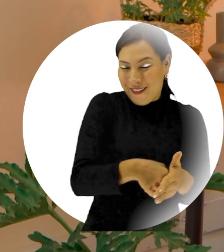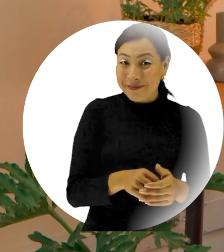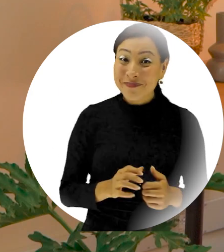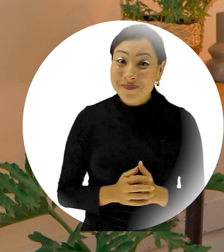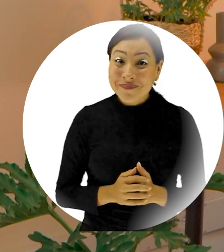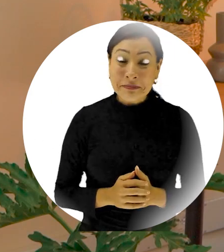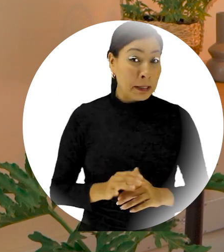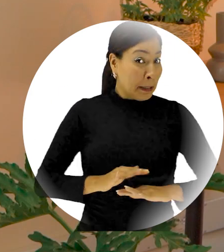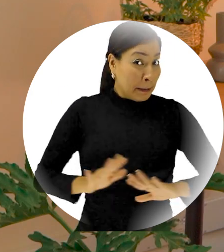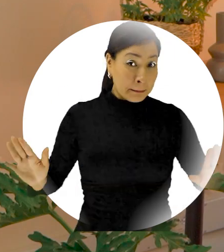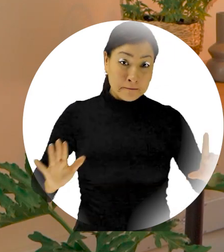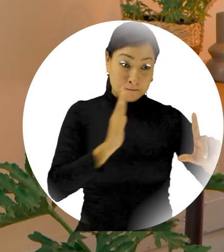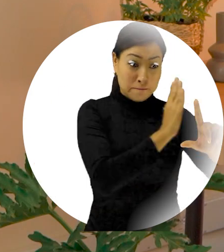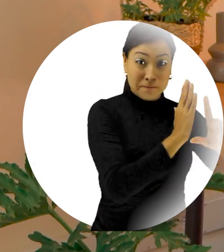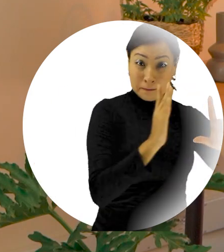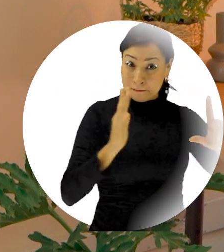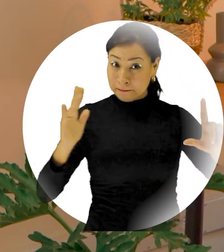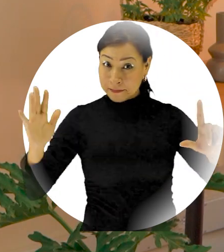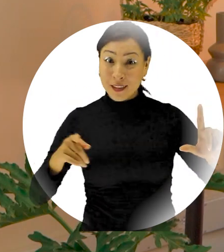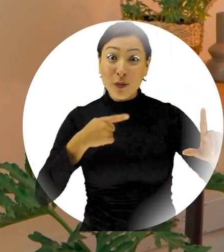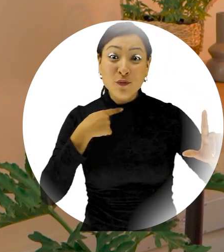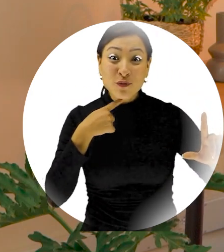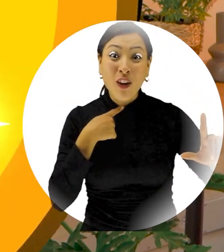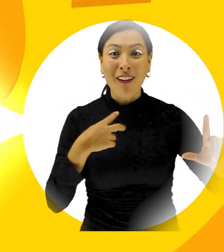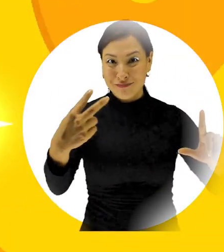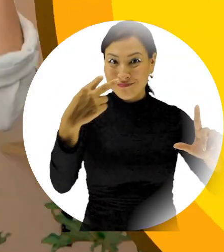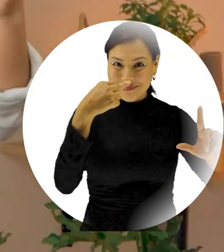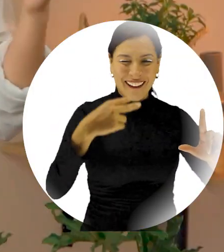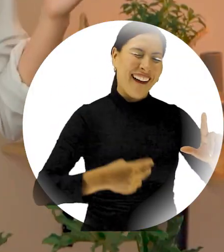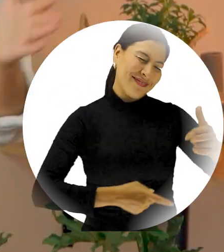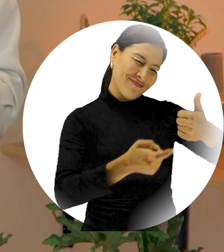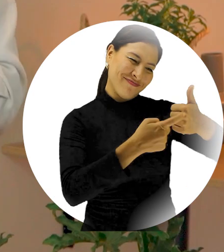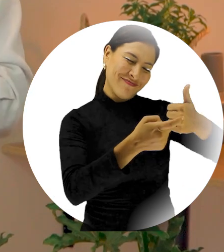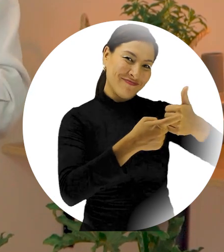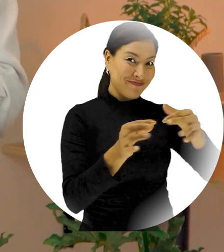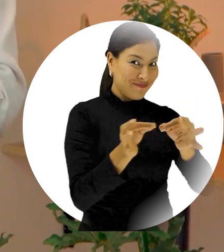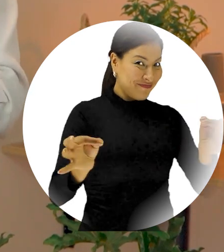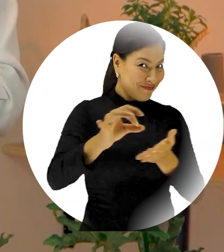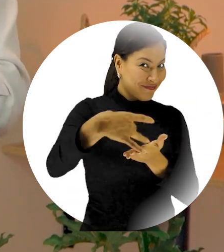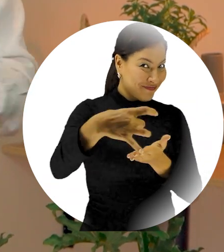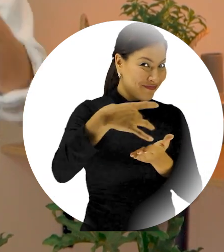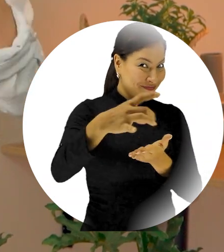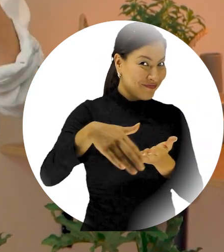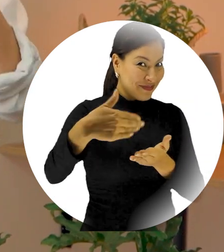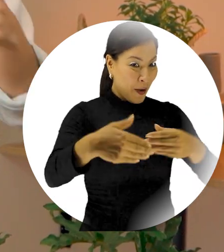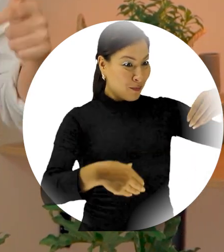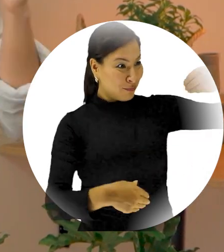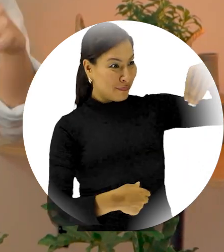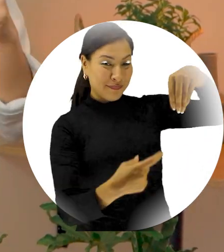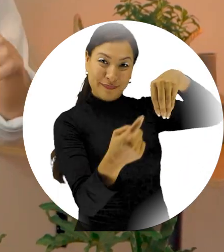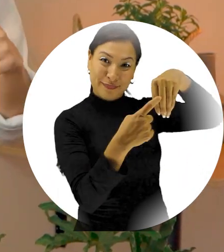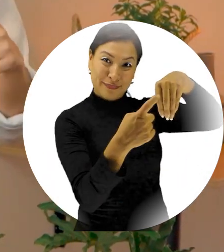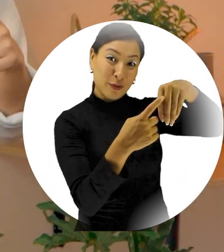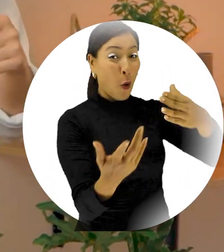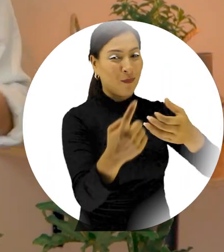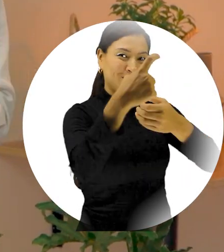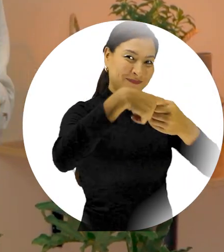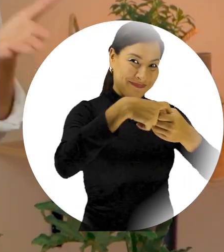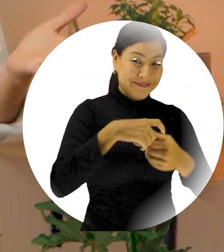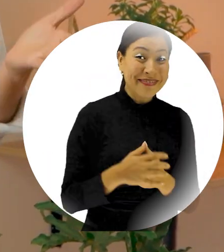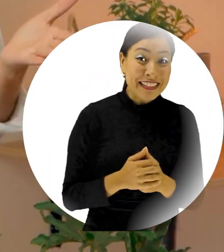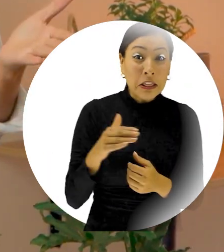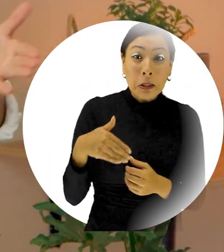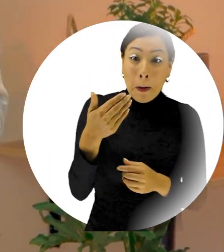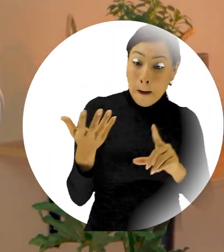valen para que ustedes también alisten su bolsillo y no haya sorpresas. Hasta aquí este video, si te gustó no se te olvide dejarme tu like, tu comentario en la parte de